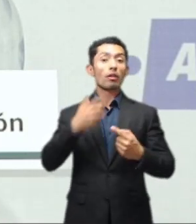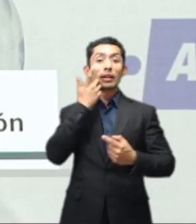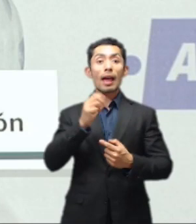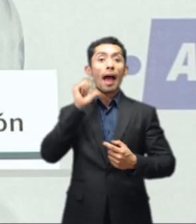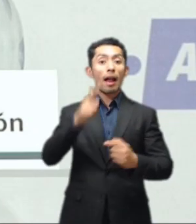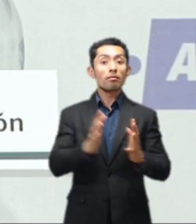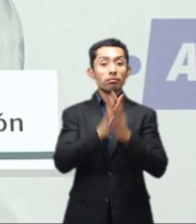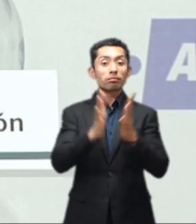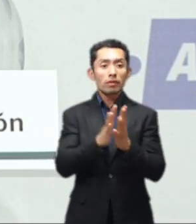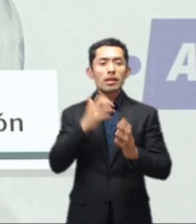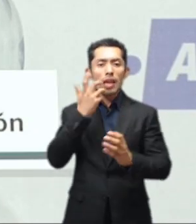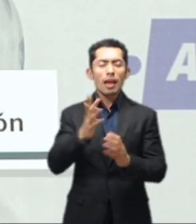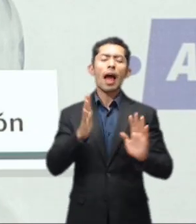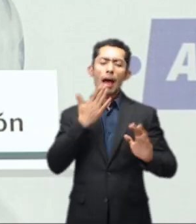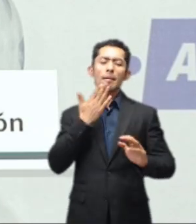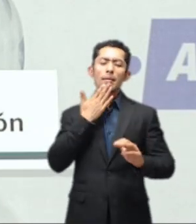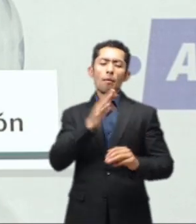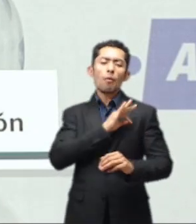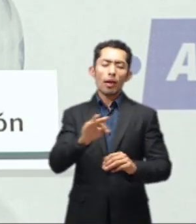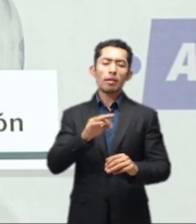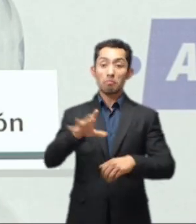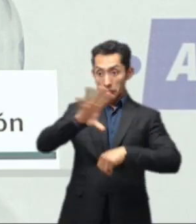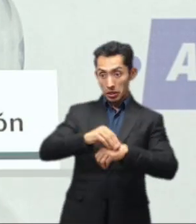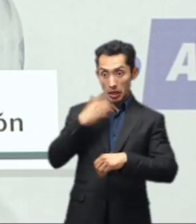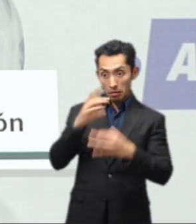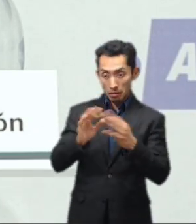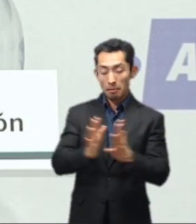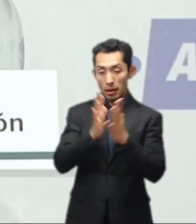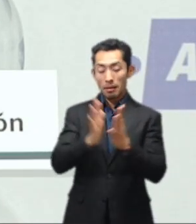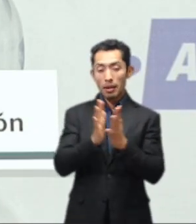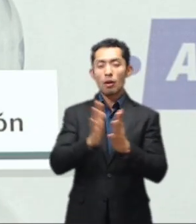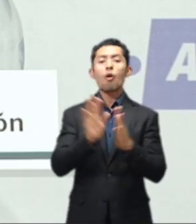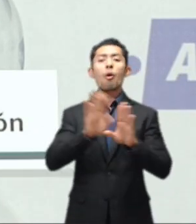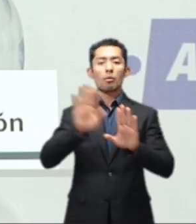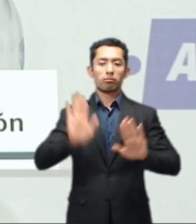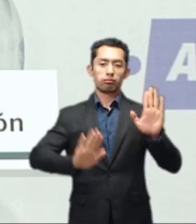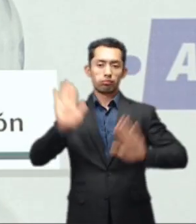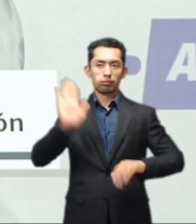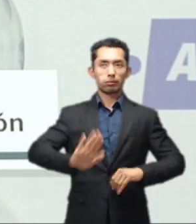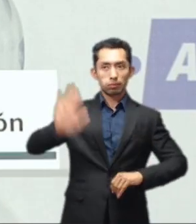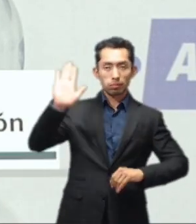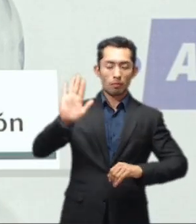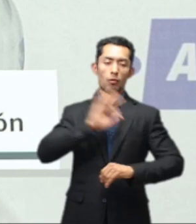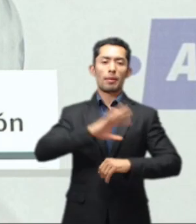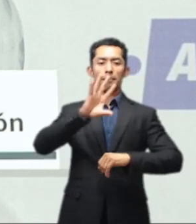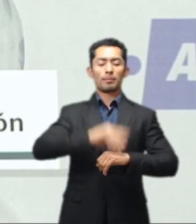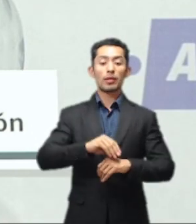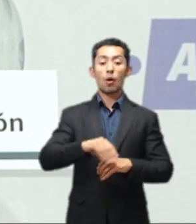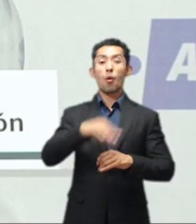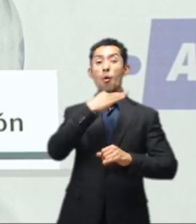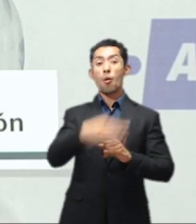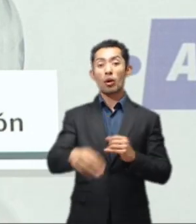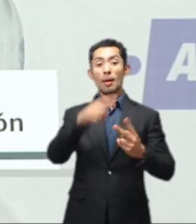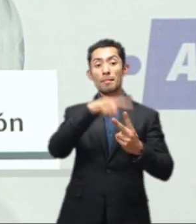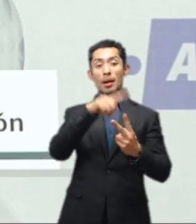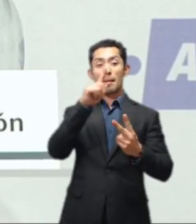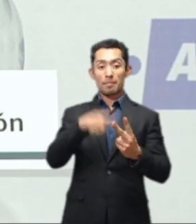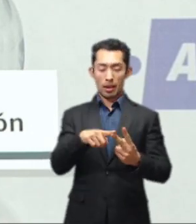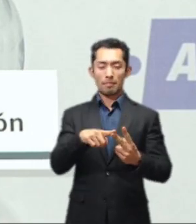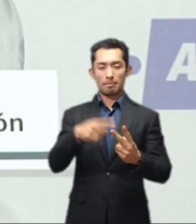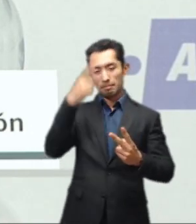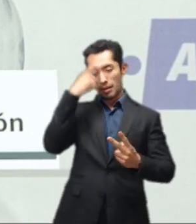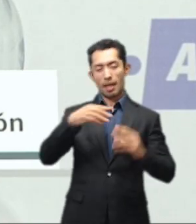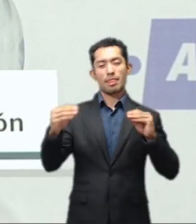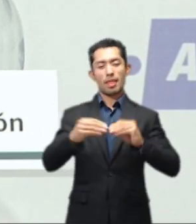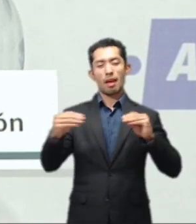realizar alguna intervención se otorgará conforme lo soliciten y se as ará levantando la mano al final de estos dos bloques destinados